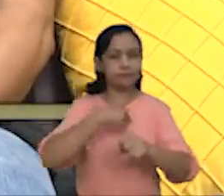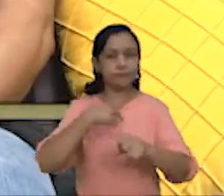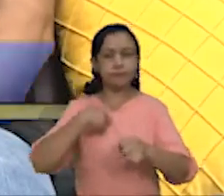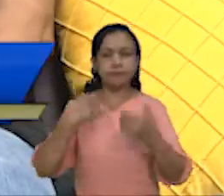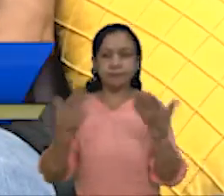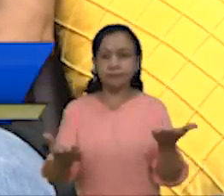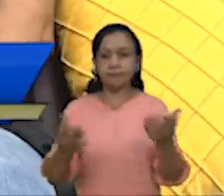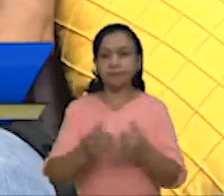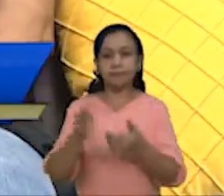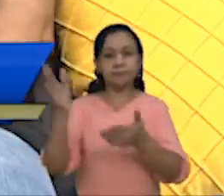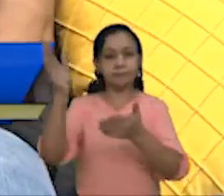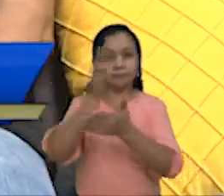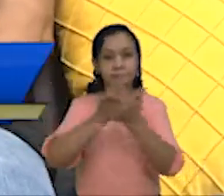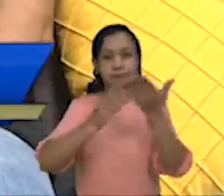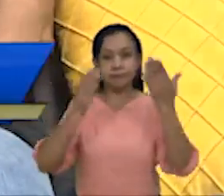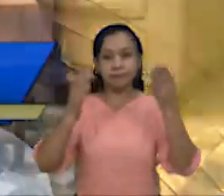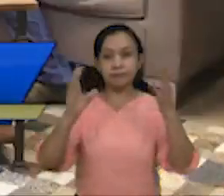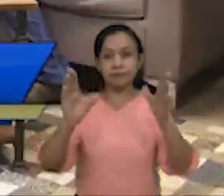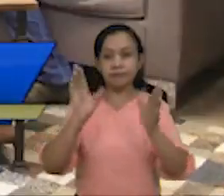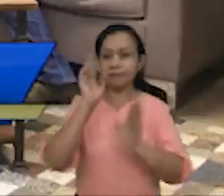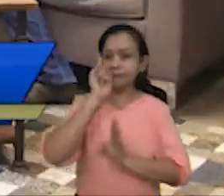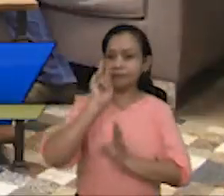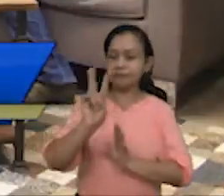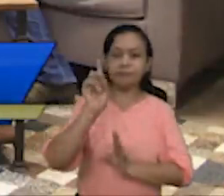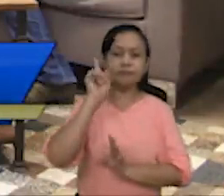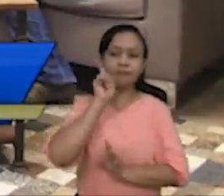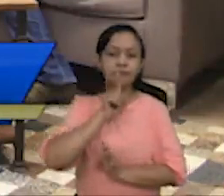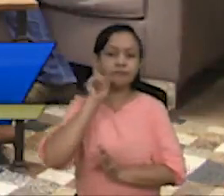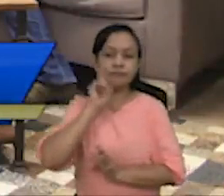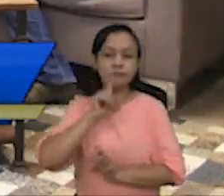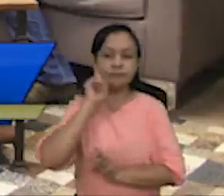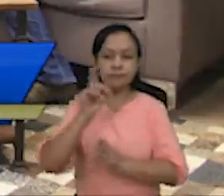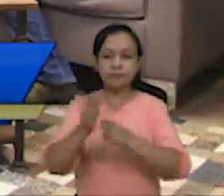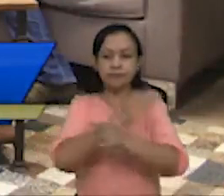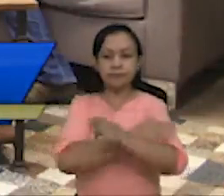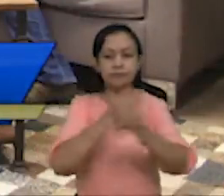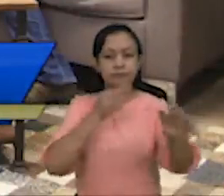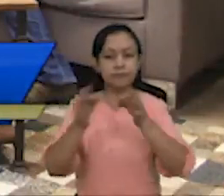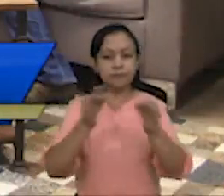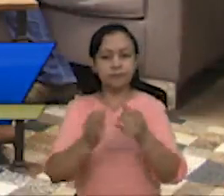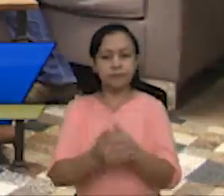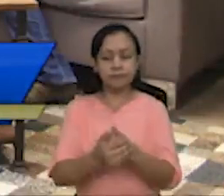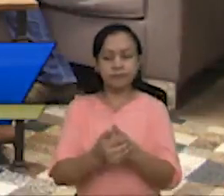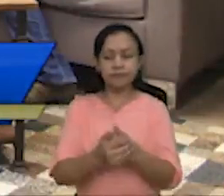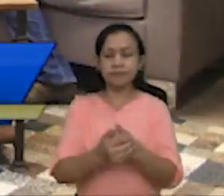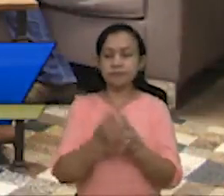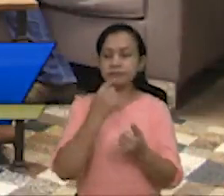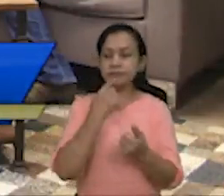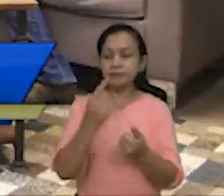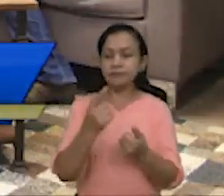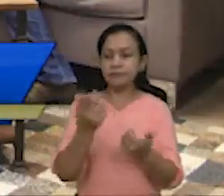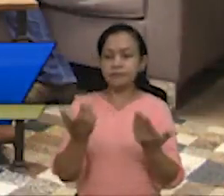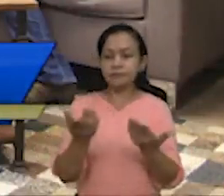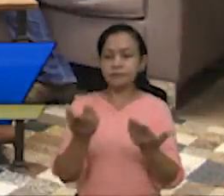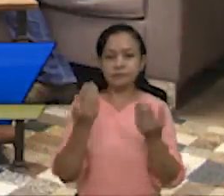Claro, y en algunas ocasiones han quedado en evidencia esas mentiras que, como bien decías vos, pues, que dicen una